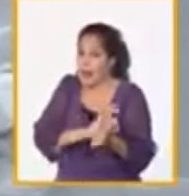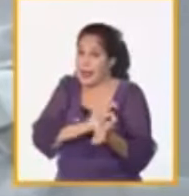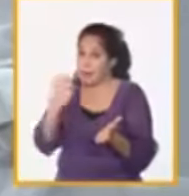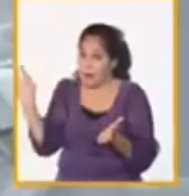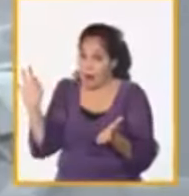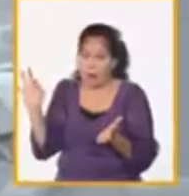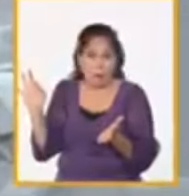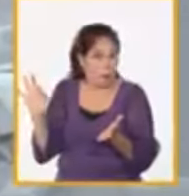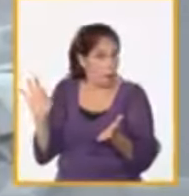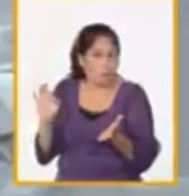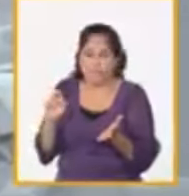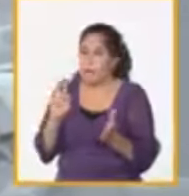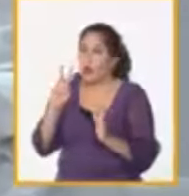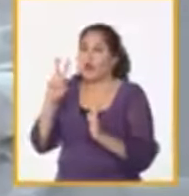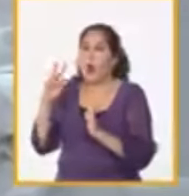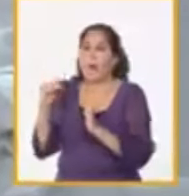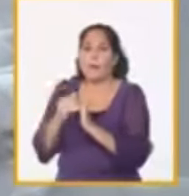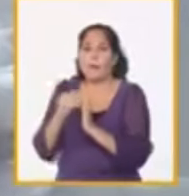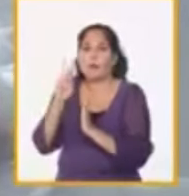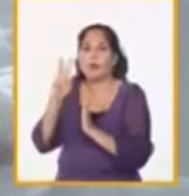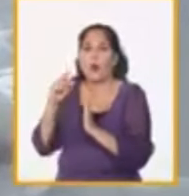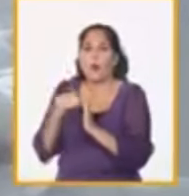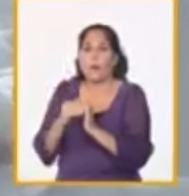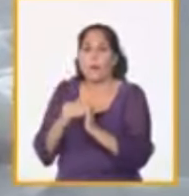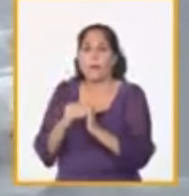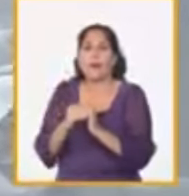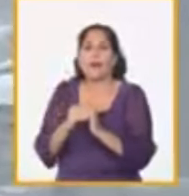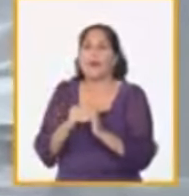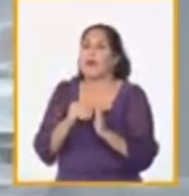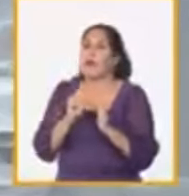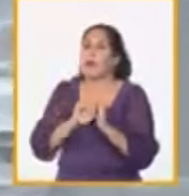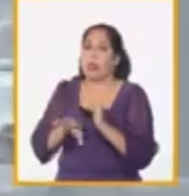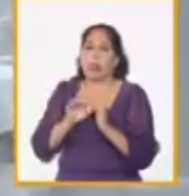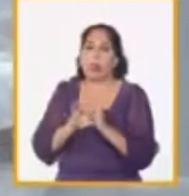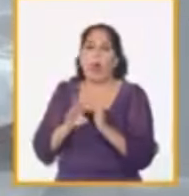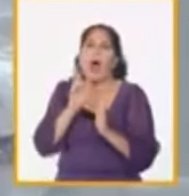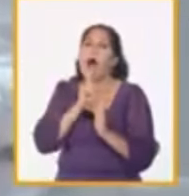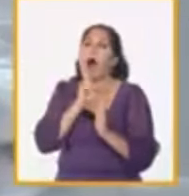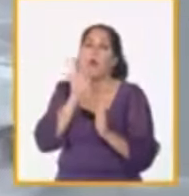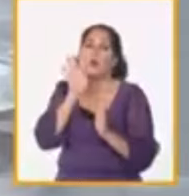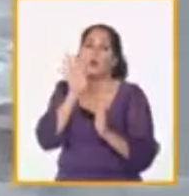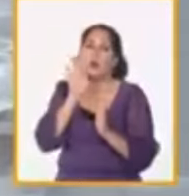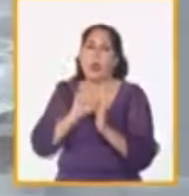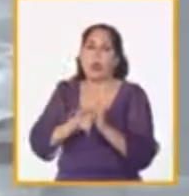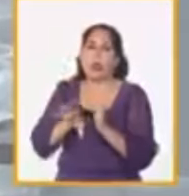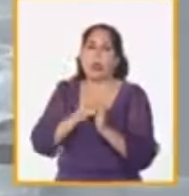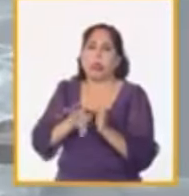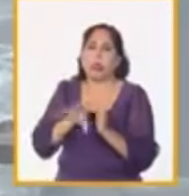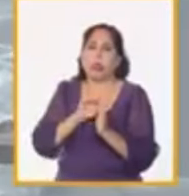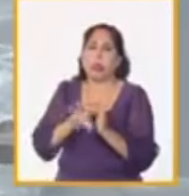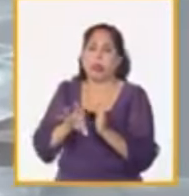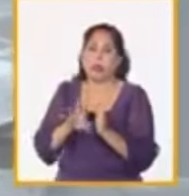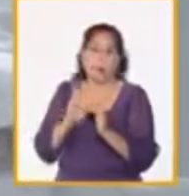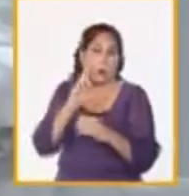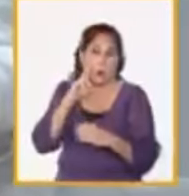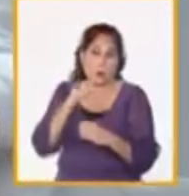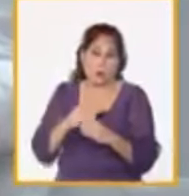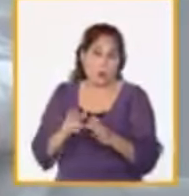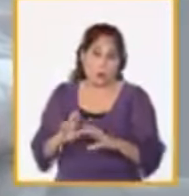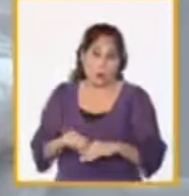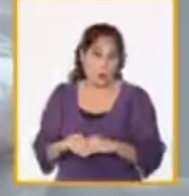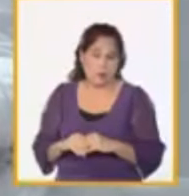Pero tenemos 2.000 fosas que están vertiendo. Y a partir de la disponibilidad de combustible, lo que